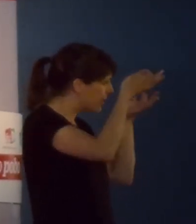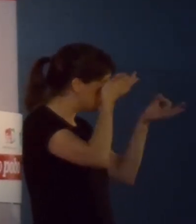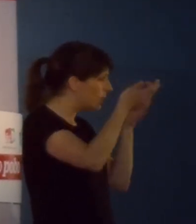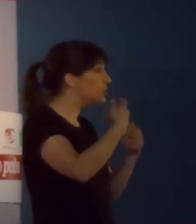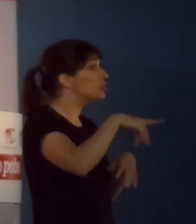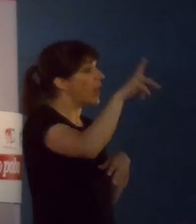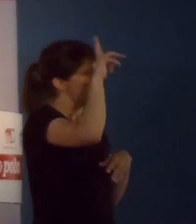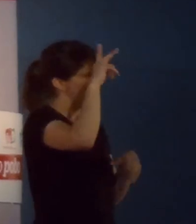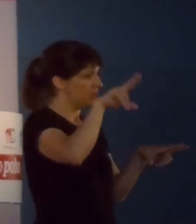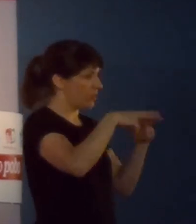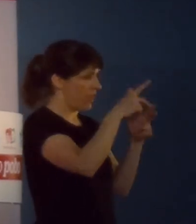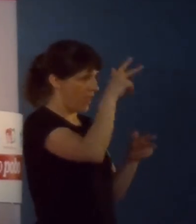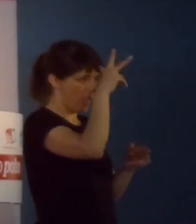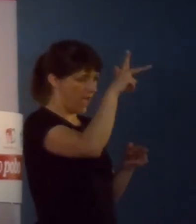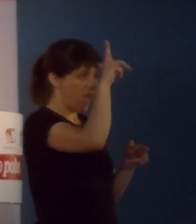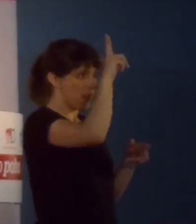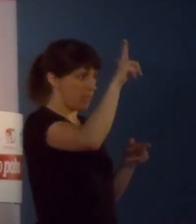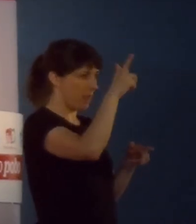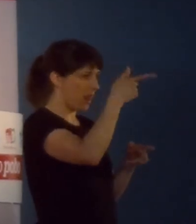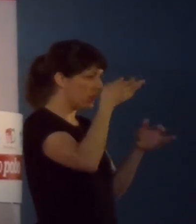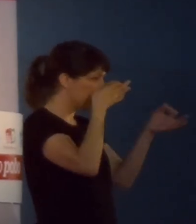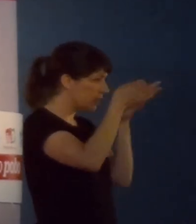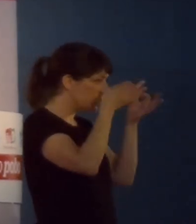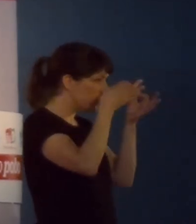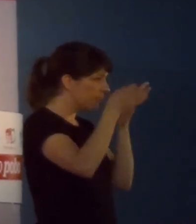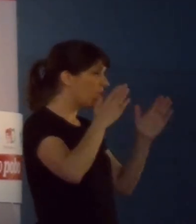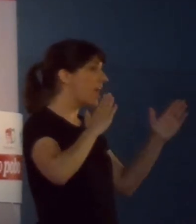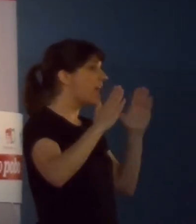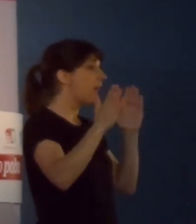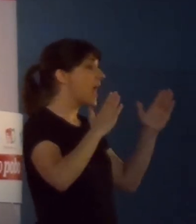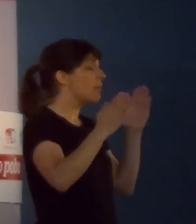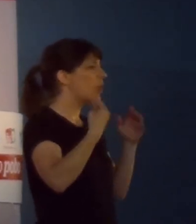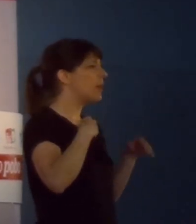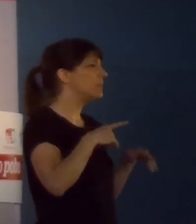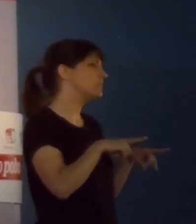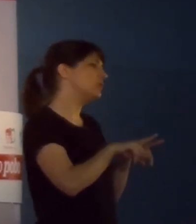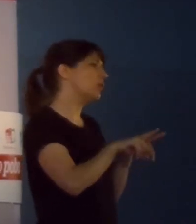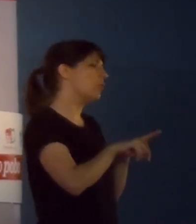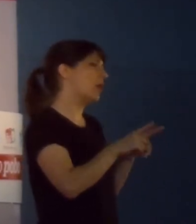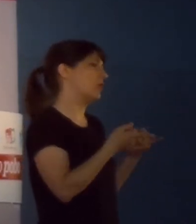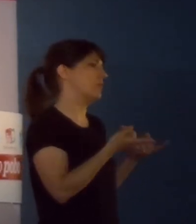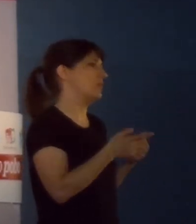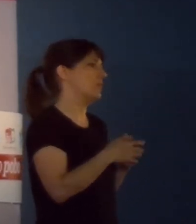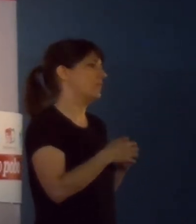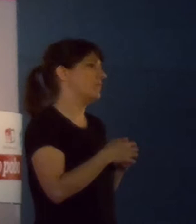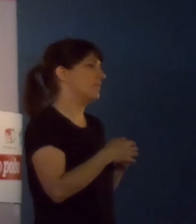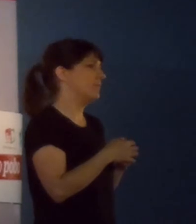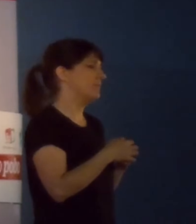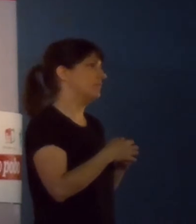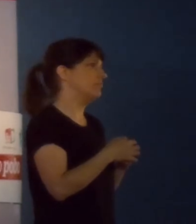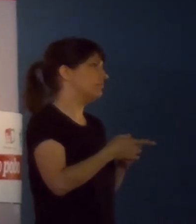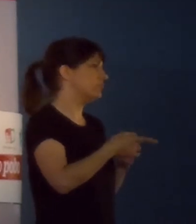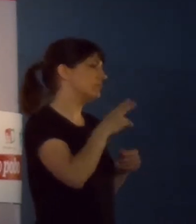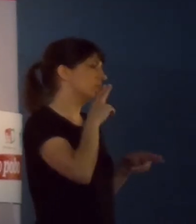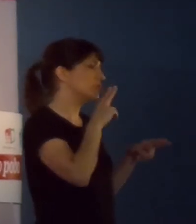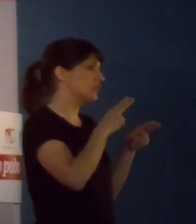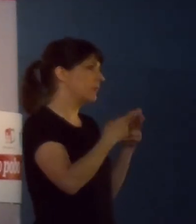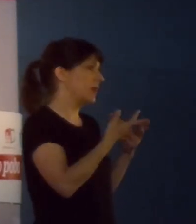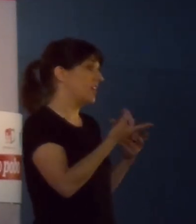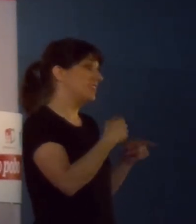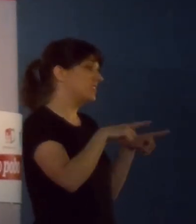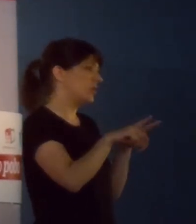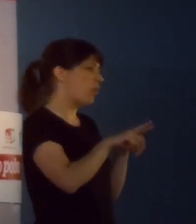alemana, na etapa do resisto que el mesmo chamou resistible ascenso de Arturo Uy, por lo tanto, ascenso do